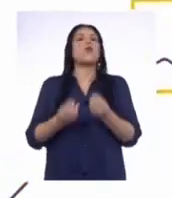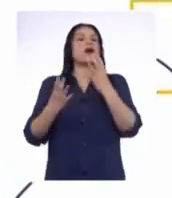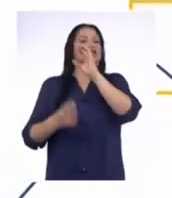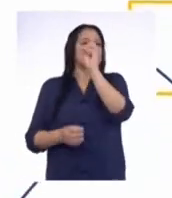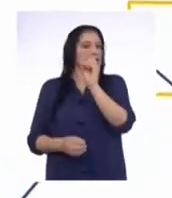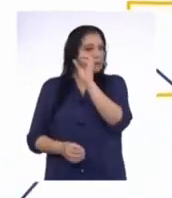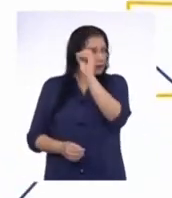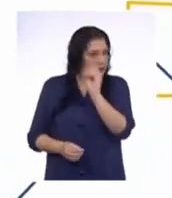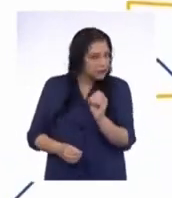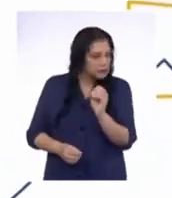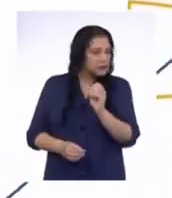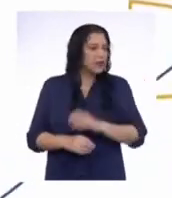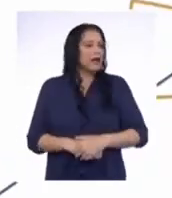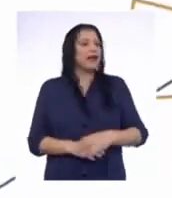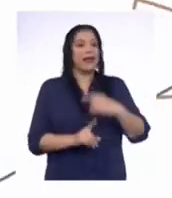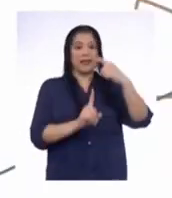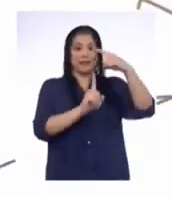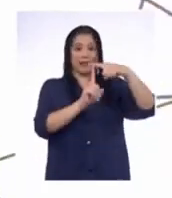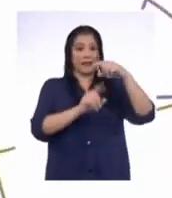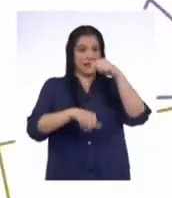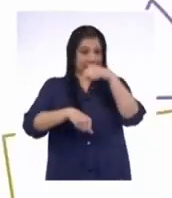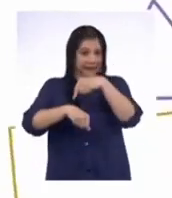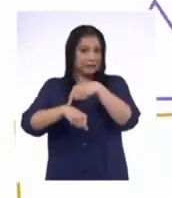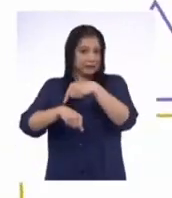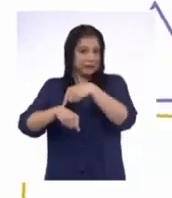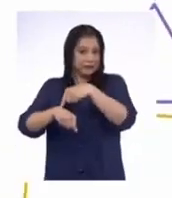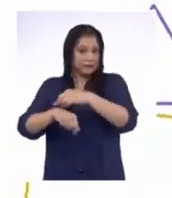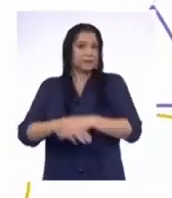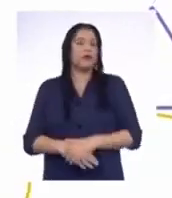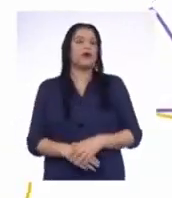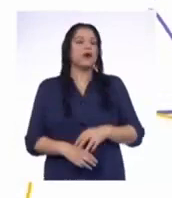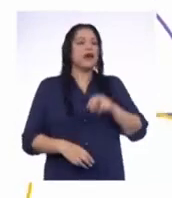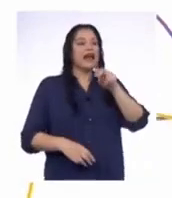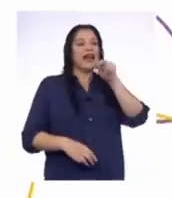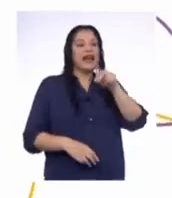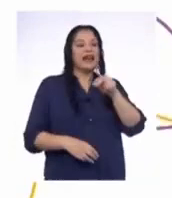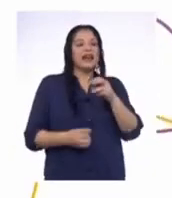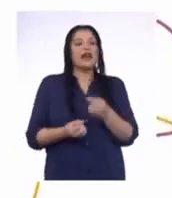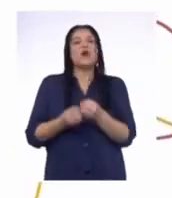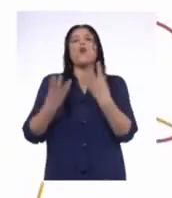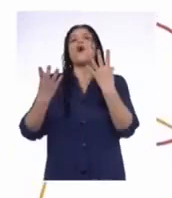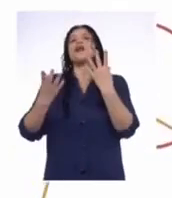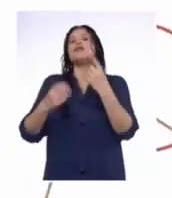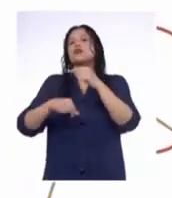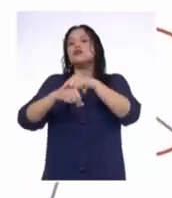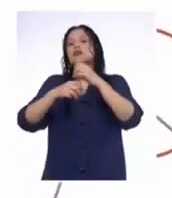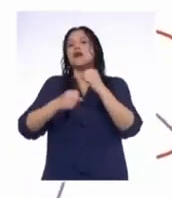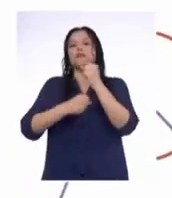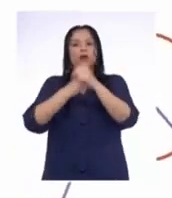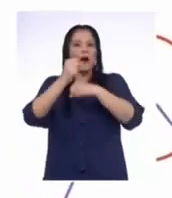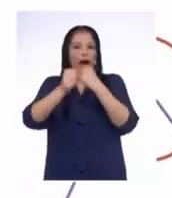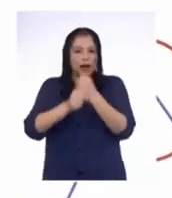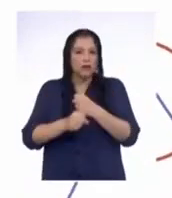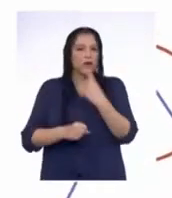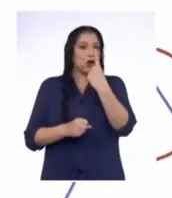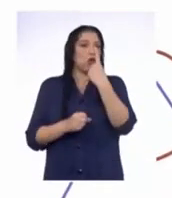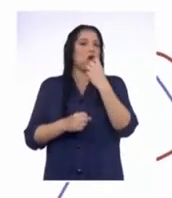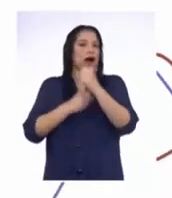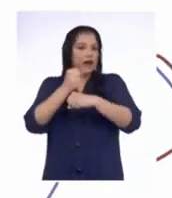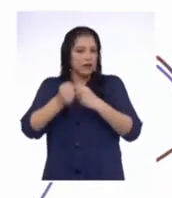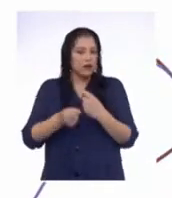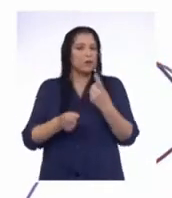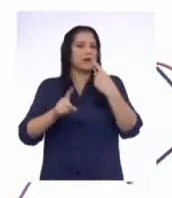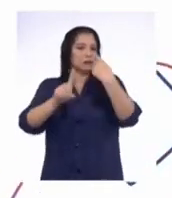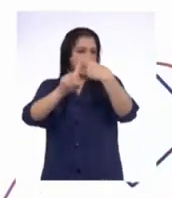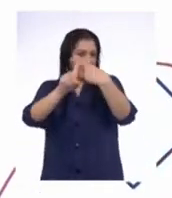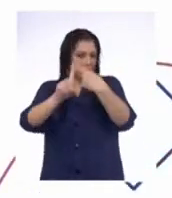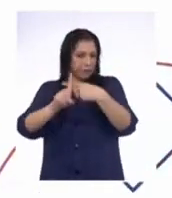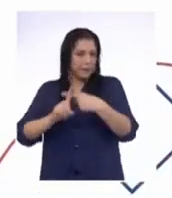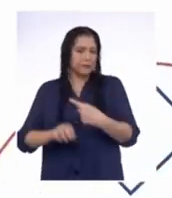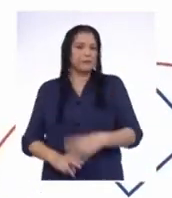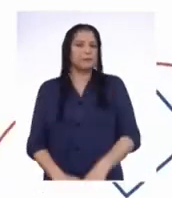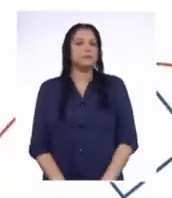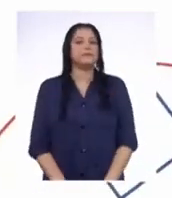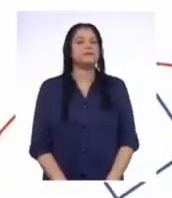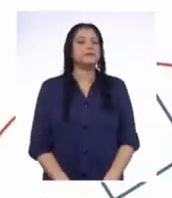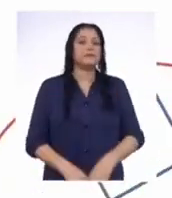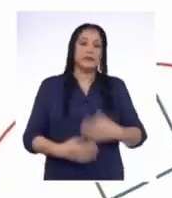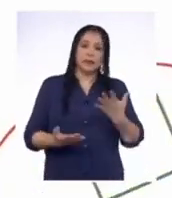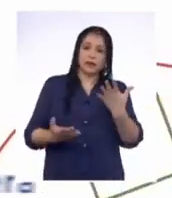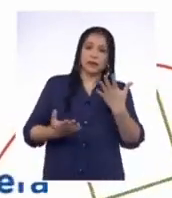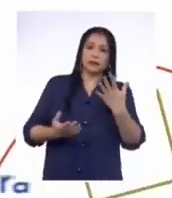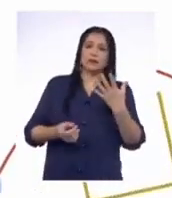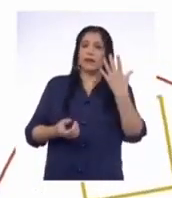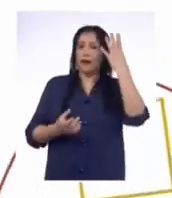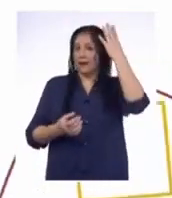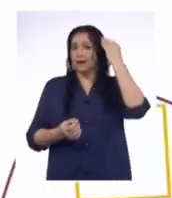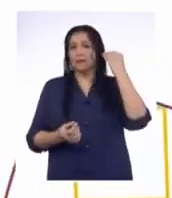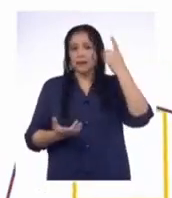interés, T, tiempo, N, número de periodos de capitalización en un año. En este caso,